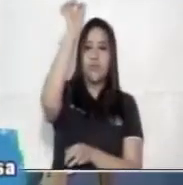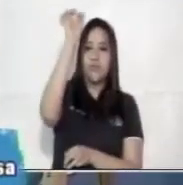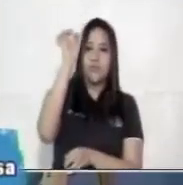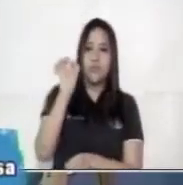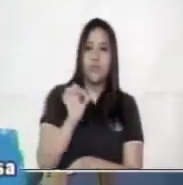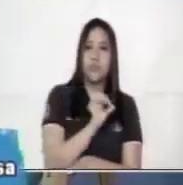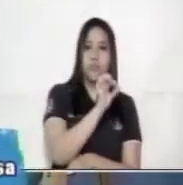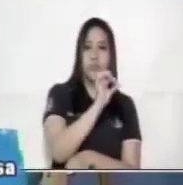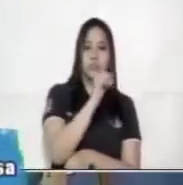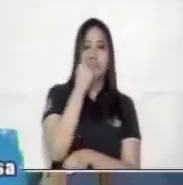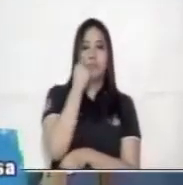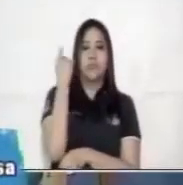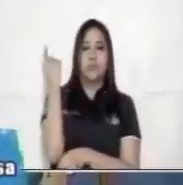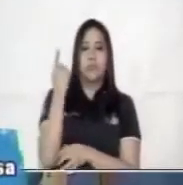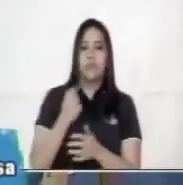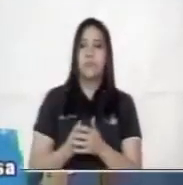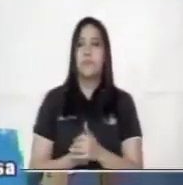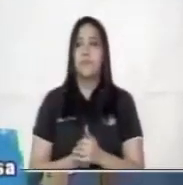una curva.